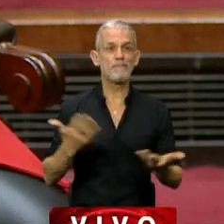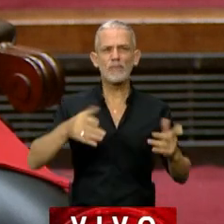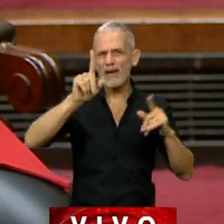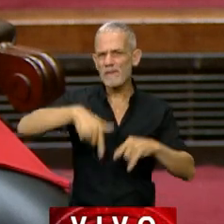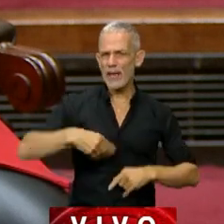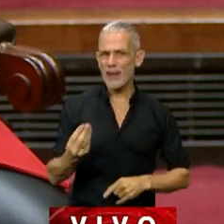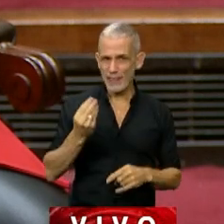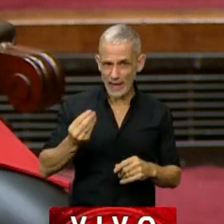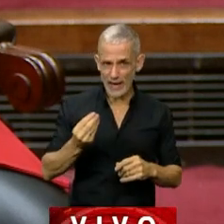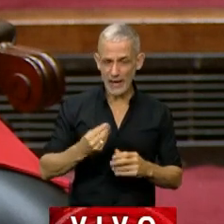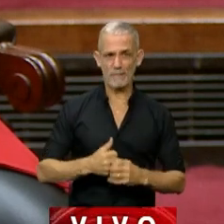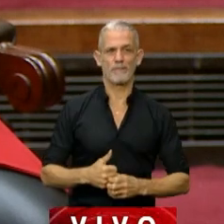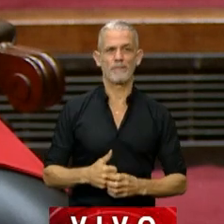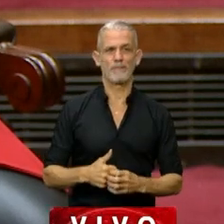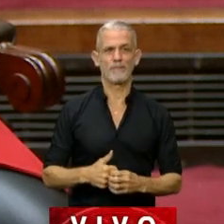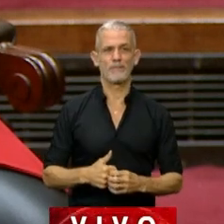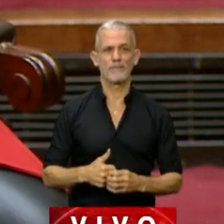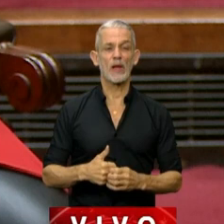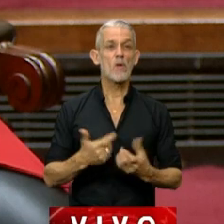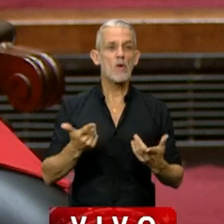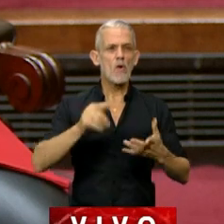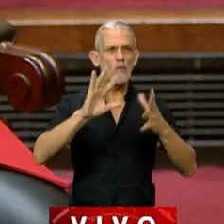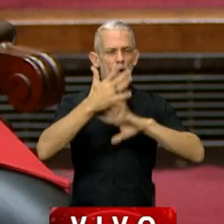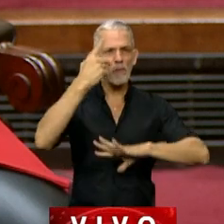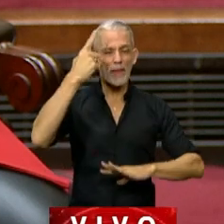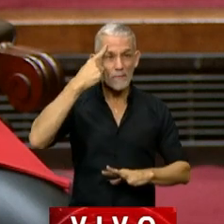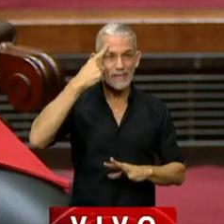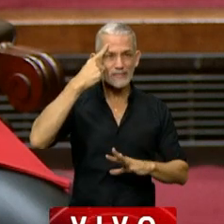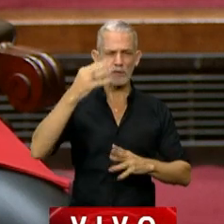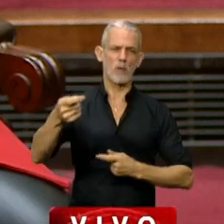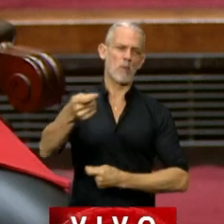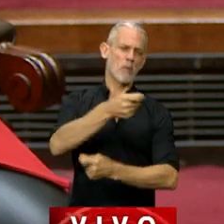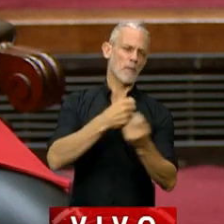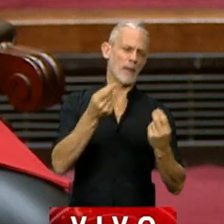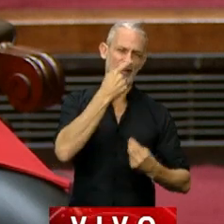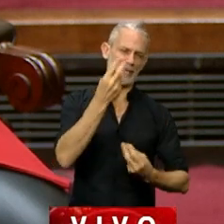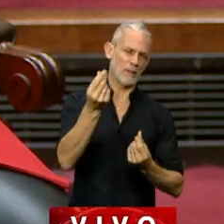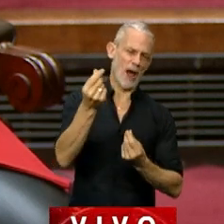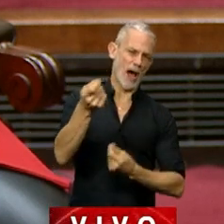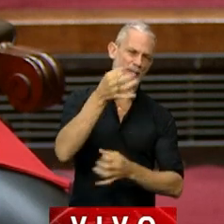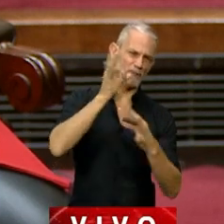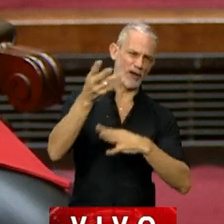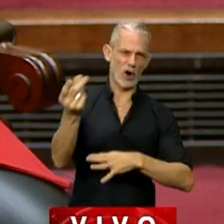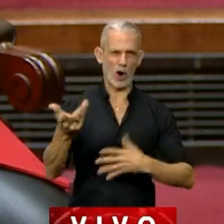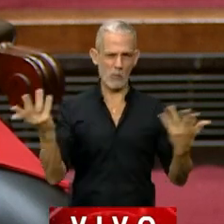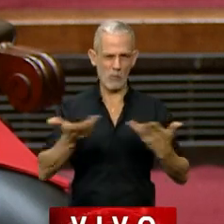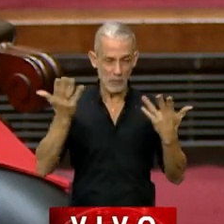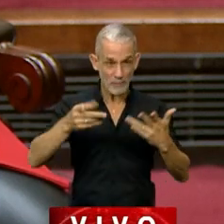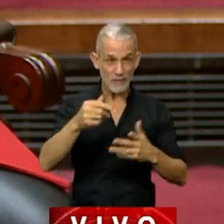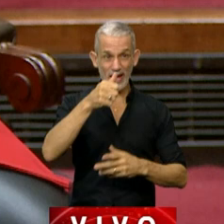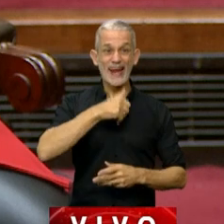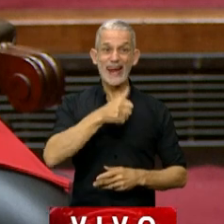Producto, vuelvo a repetir, de una lógica de mercado cuando se considera a